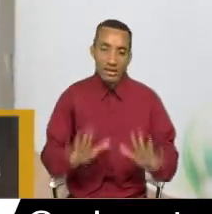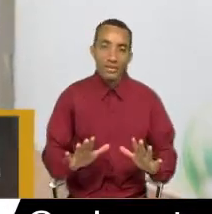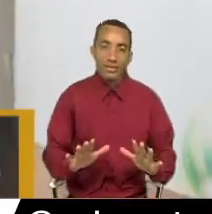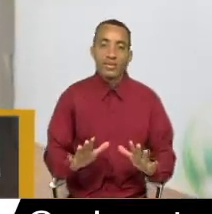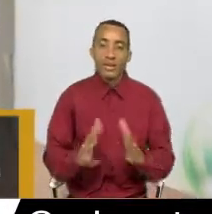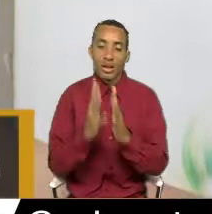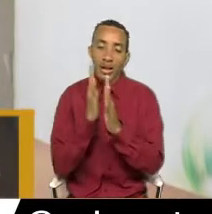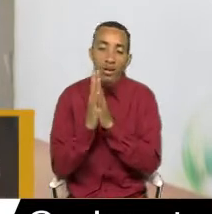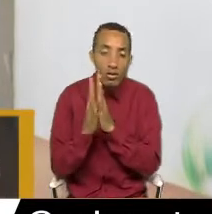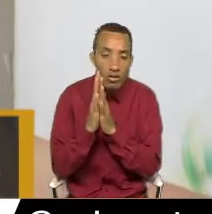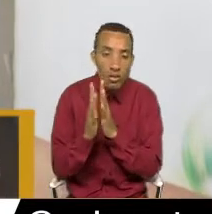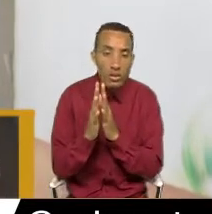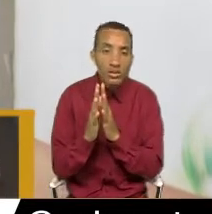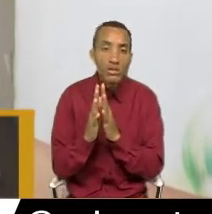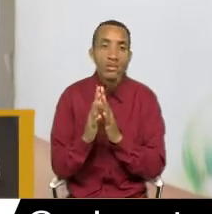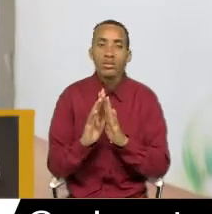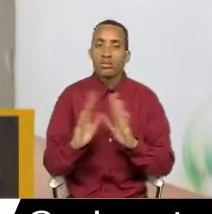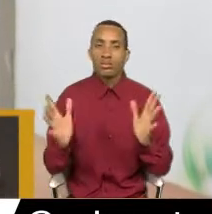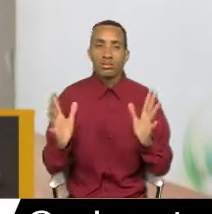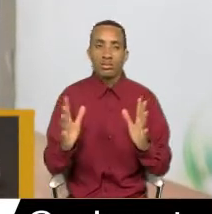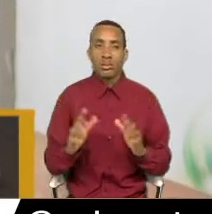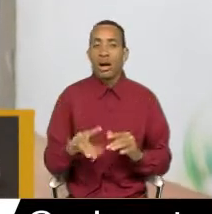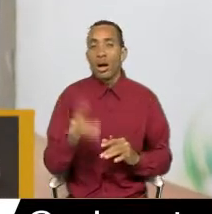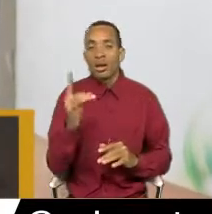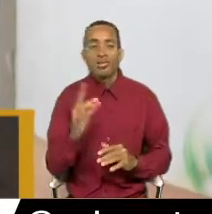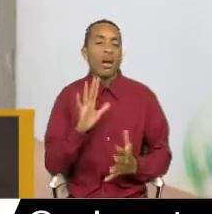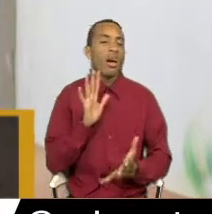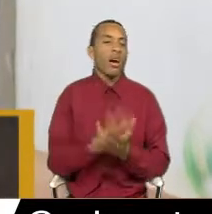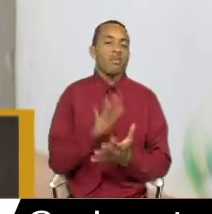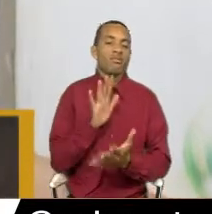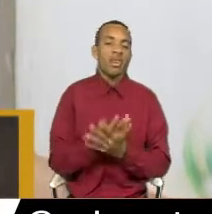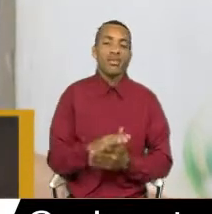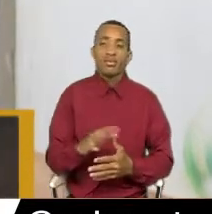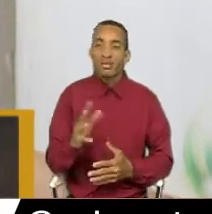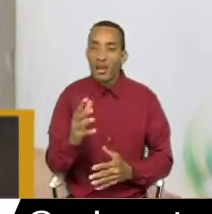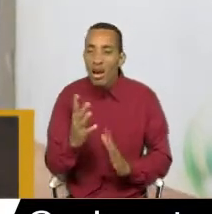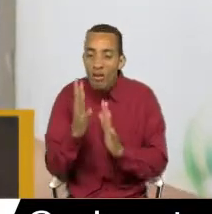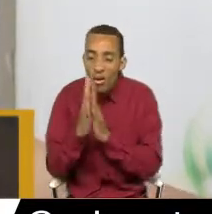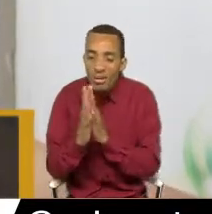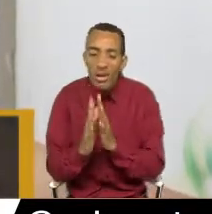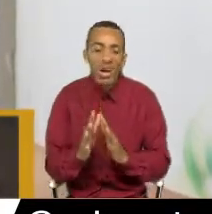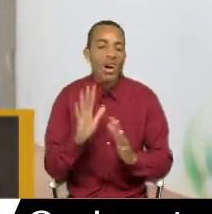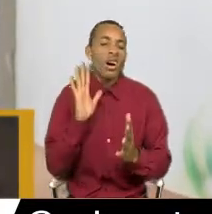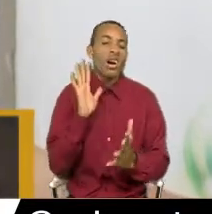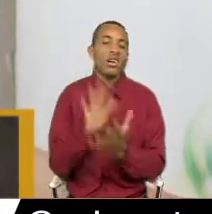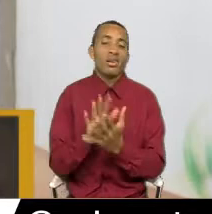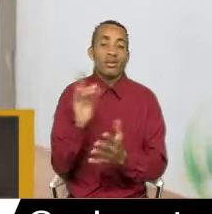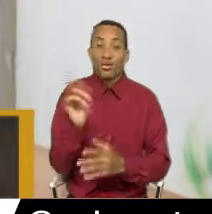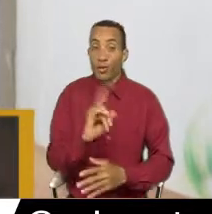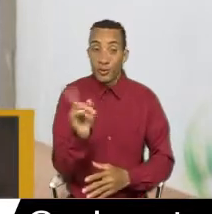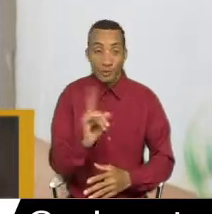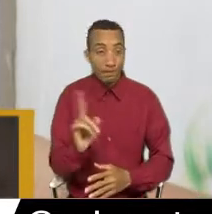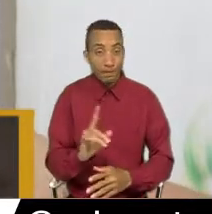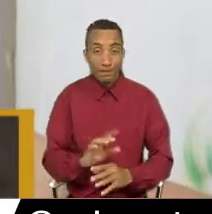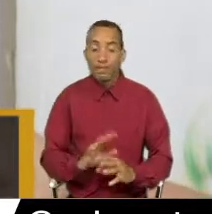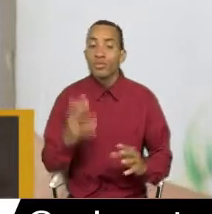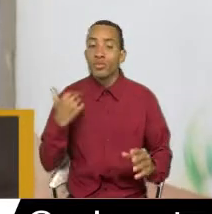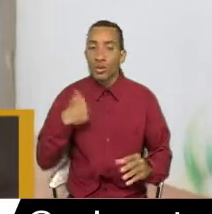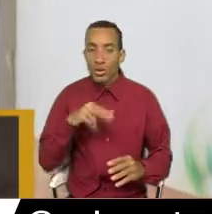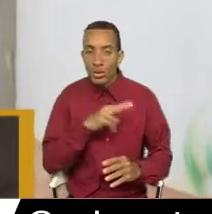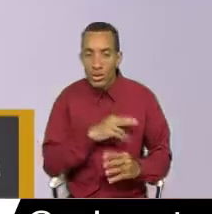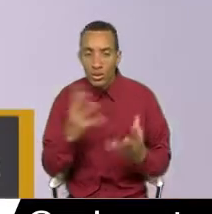informaciones en ningún momento las minimizamos, en ningún momento las subestimamos. Nuestro personal de Policía Judicial, nuestro personal de